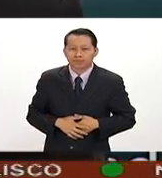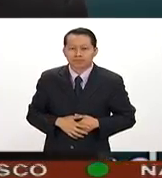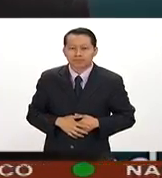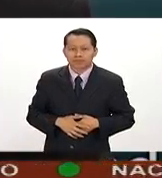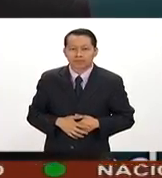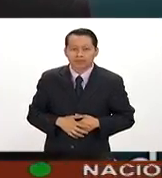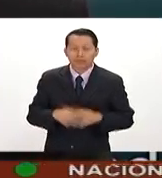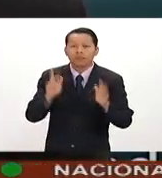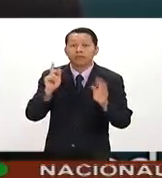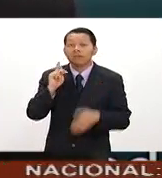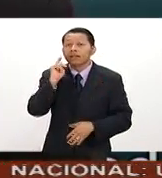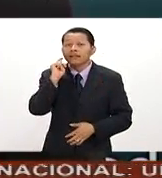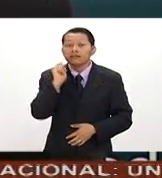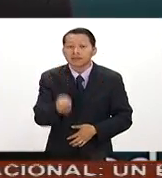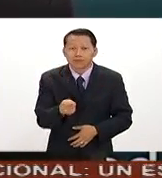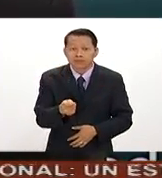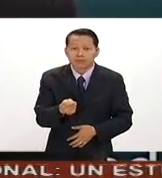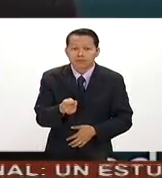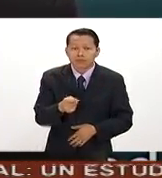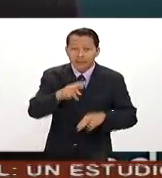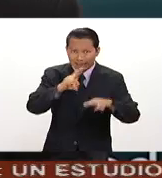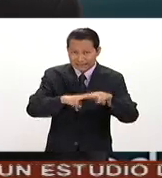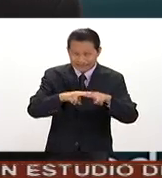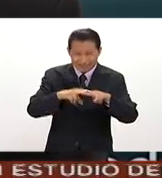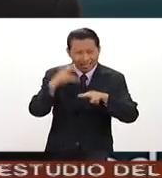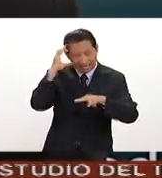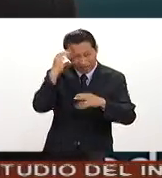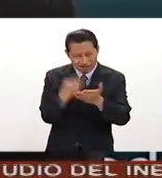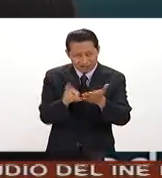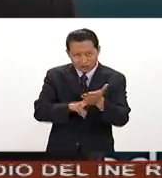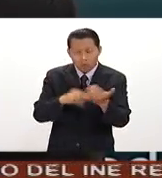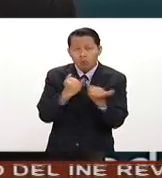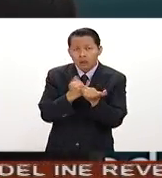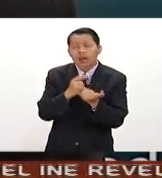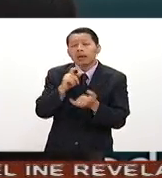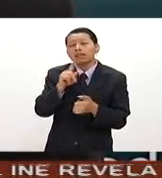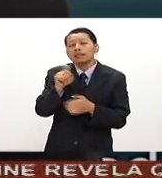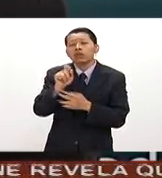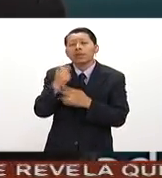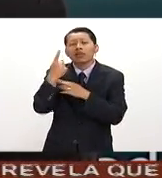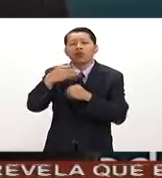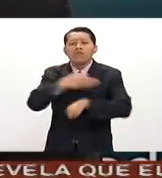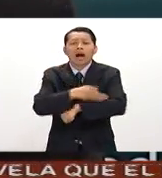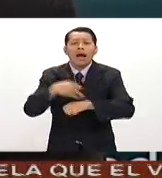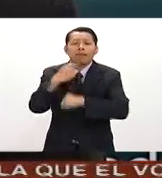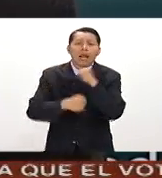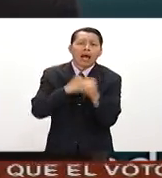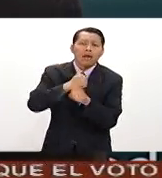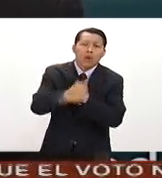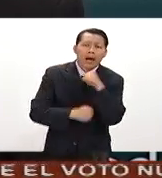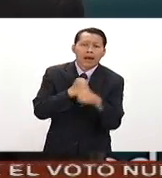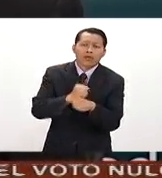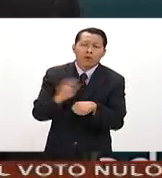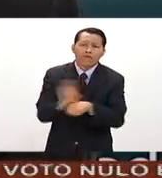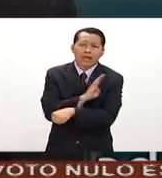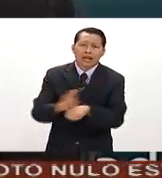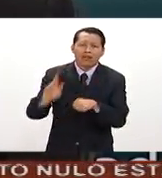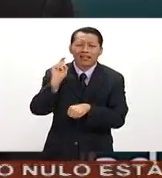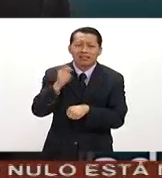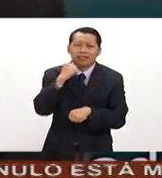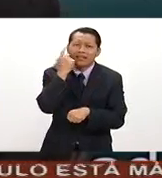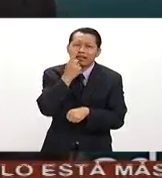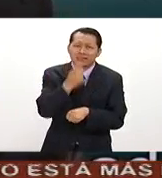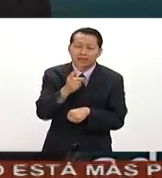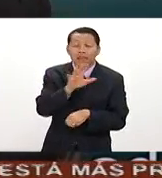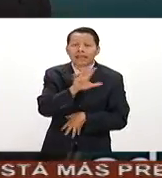Cada silla cama beneficia aproximadamente a 121 familias al año, lo que representa